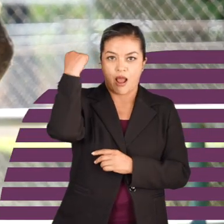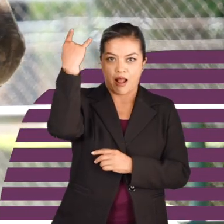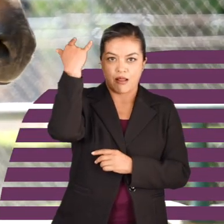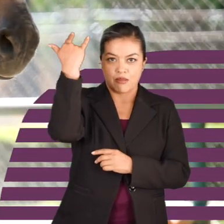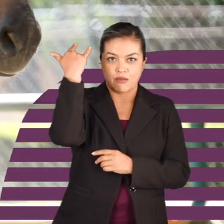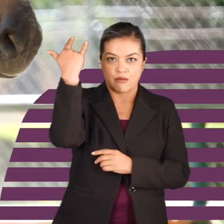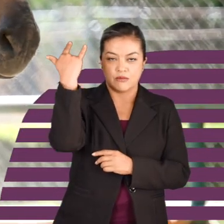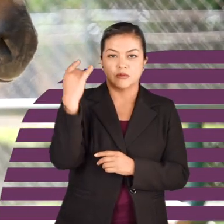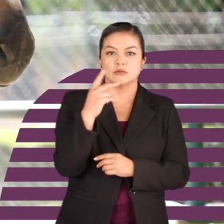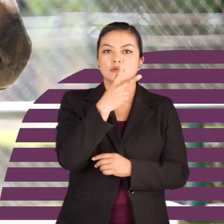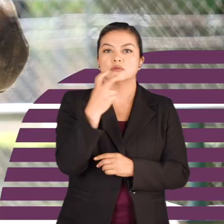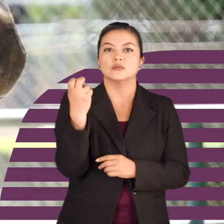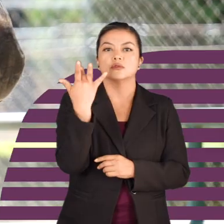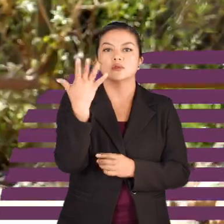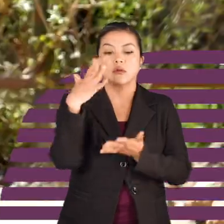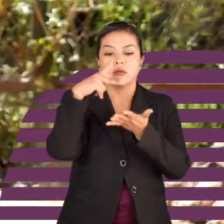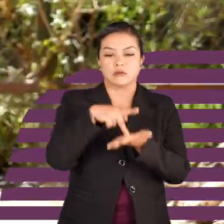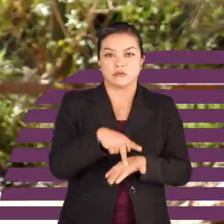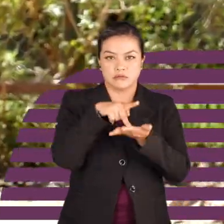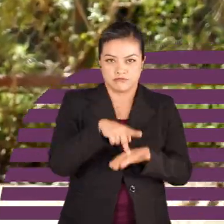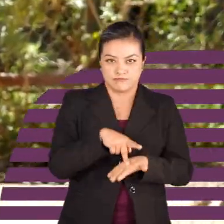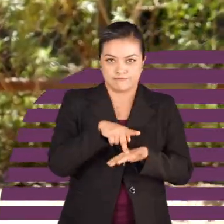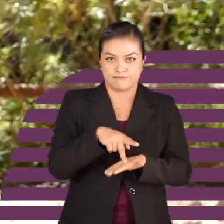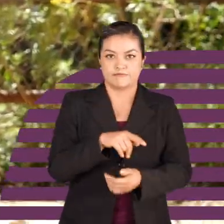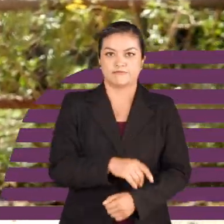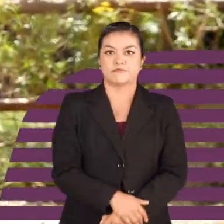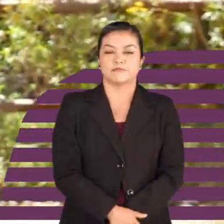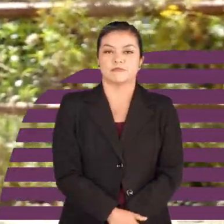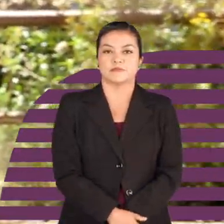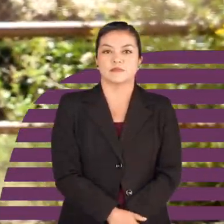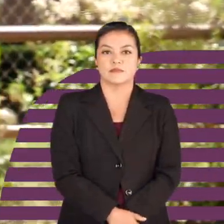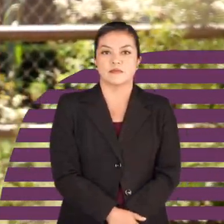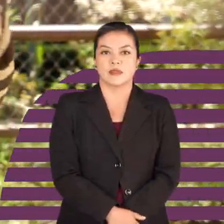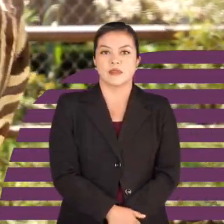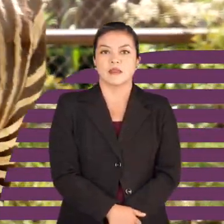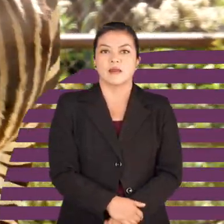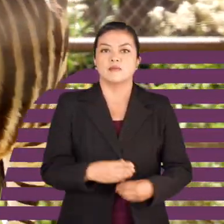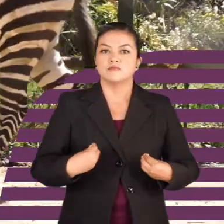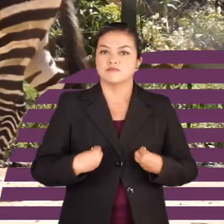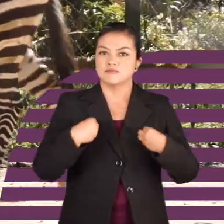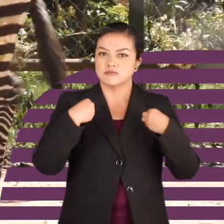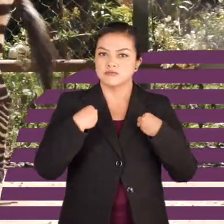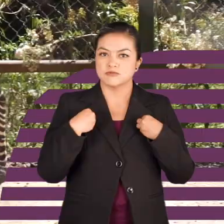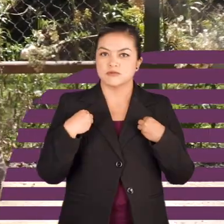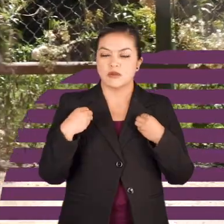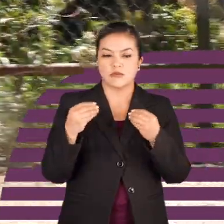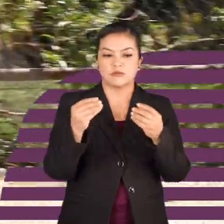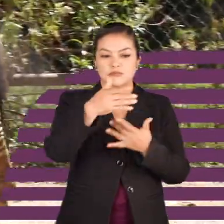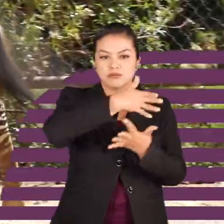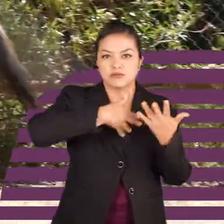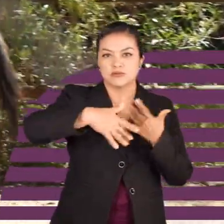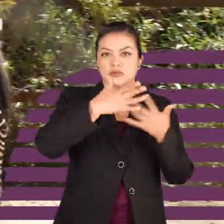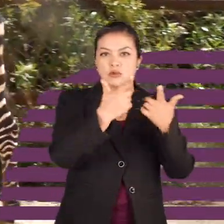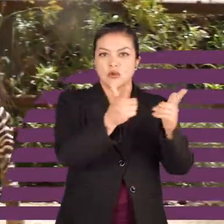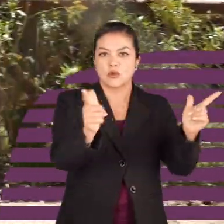350 kilogramos de peso. Viven en grupos dirigidos por un macho adulto llamado semental. Las cebras son en realidad negras con rayas blancas.